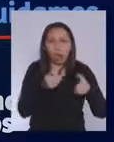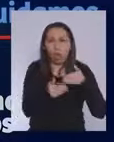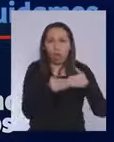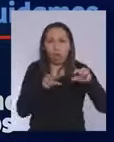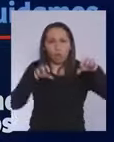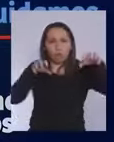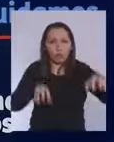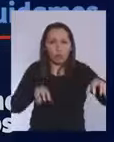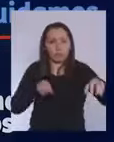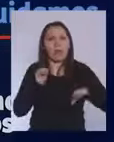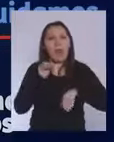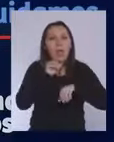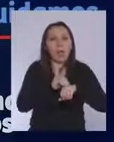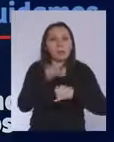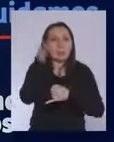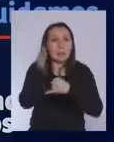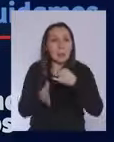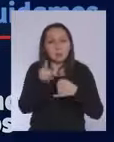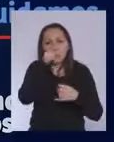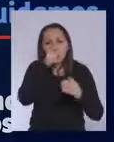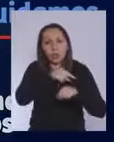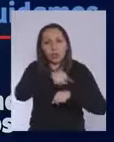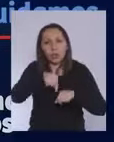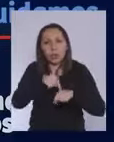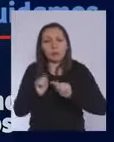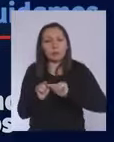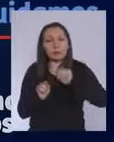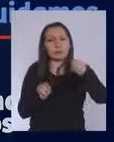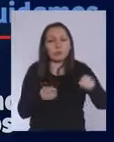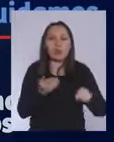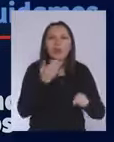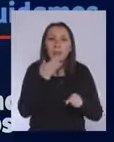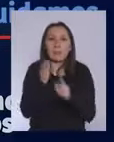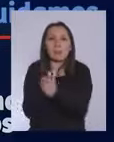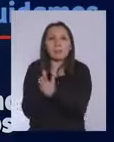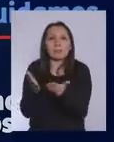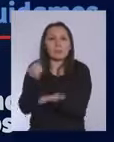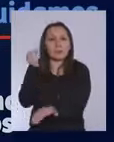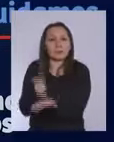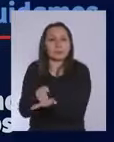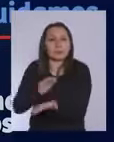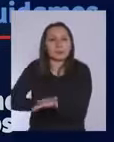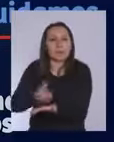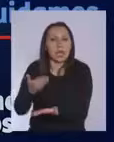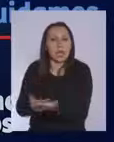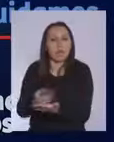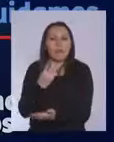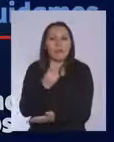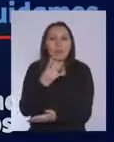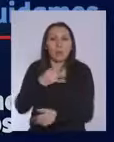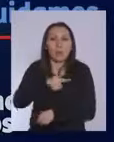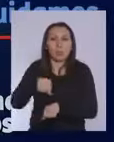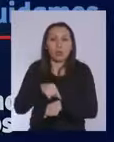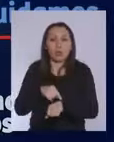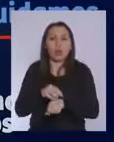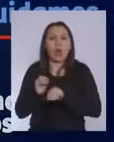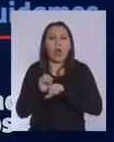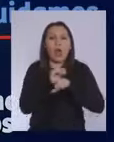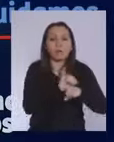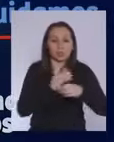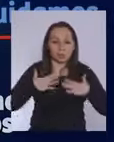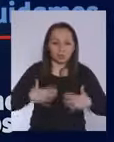el plazo en que se va a estar y también acompañado del pasaporte de salud que acredita con 24 horas el estado de salud